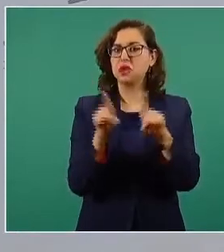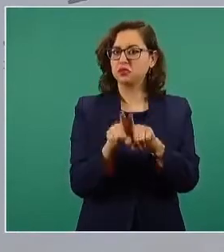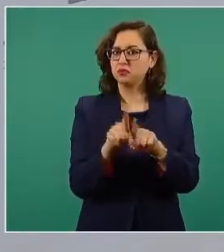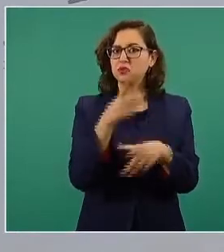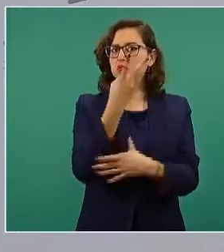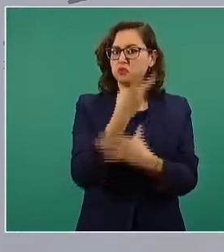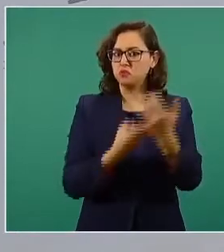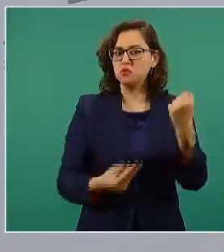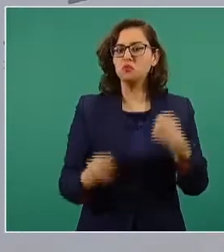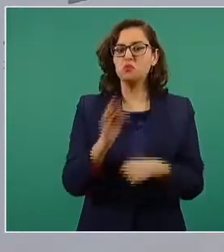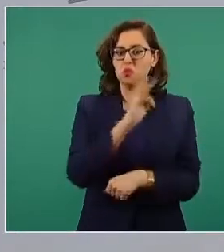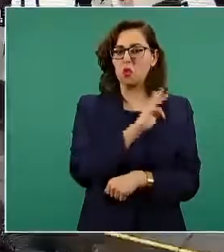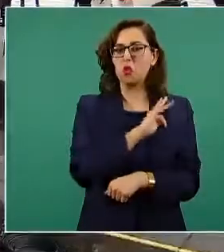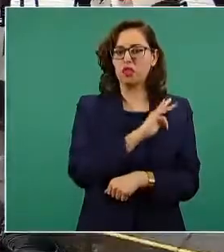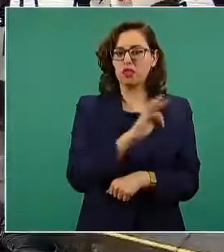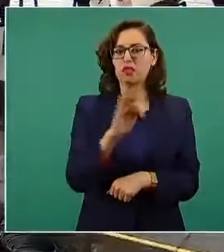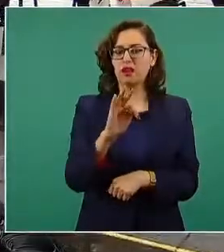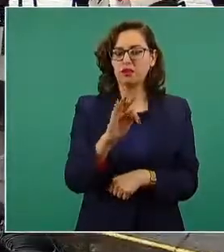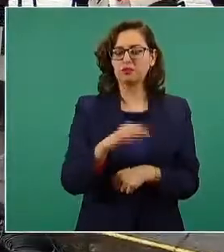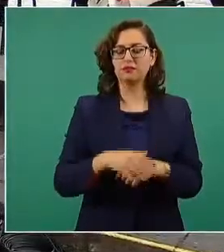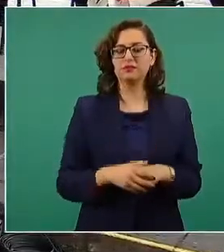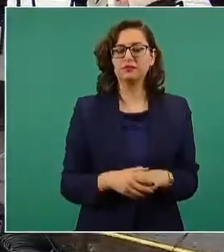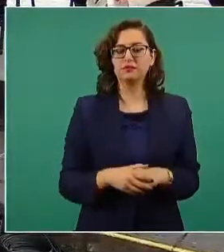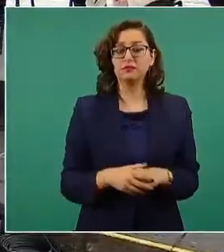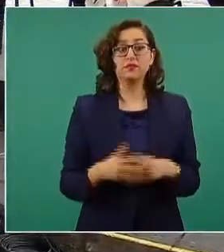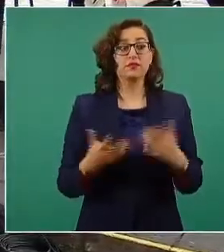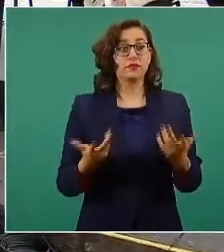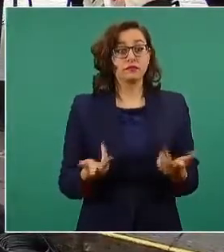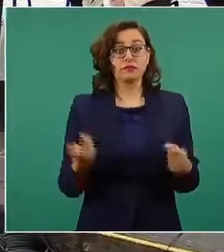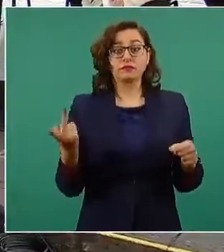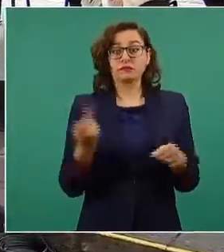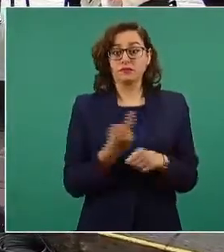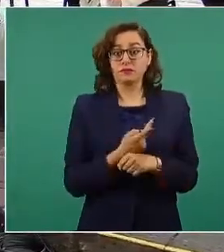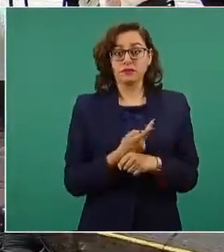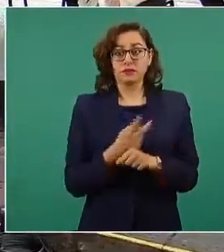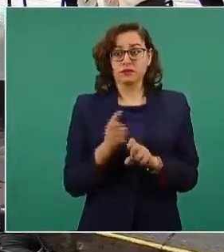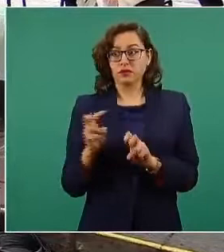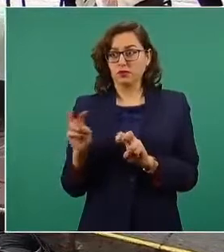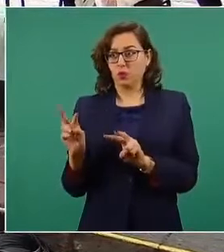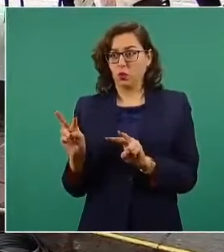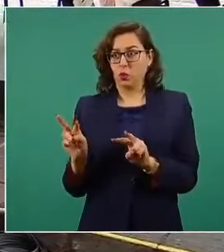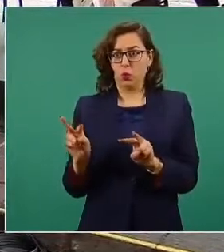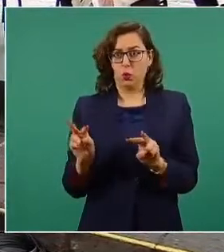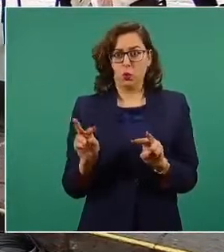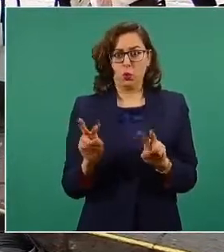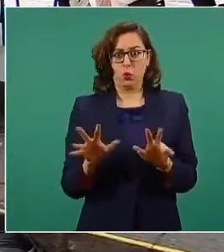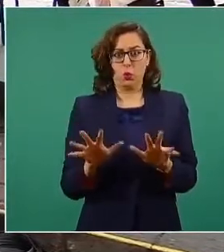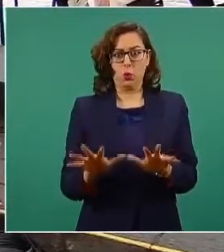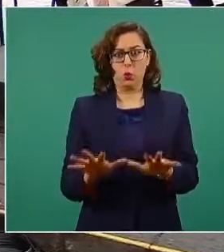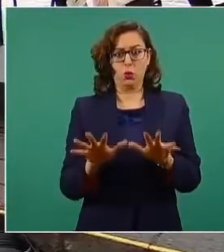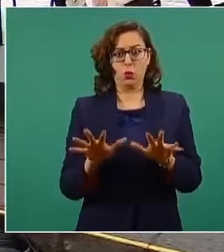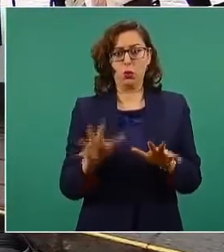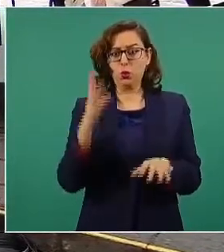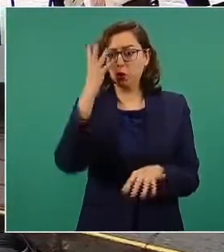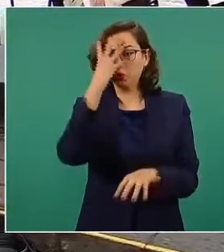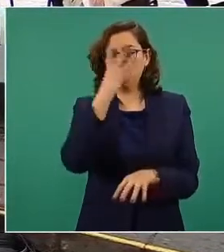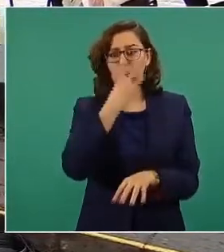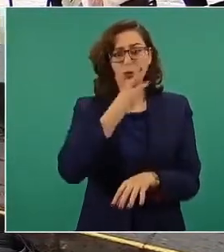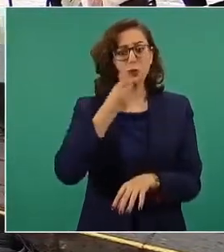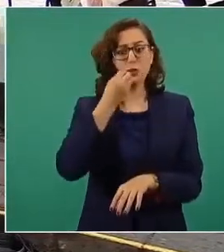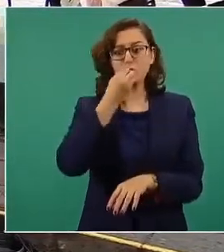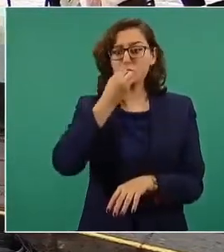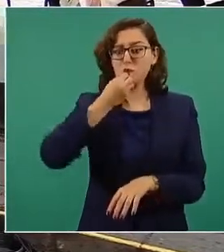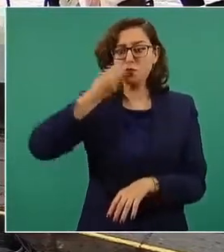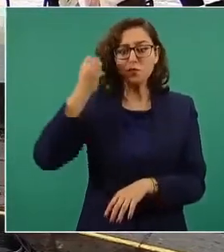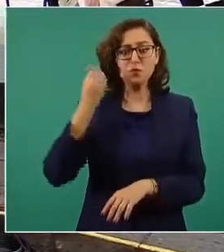monumentales, para crear un espectáculo original de gran belleza.